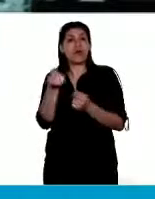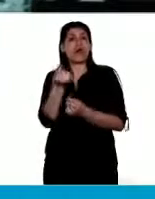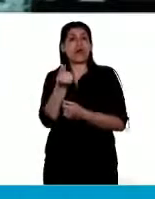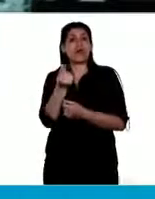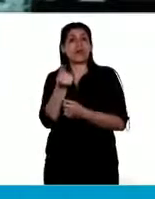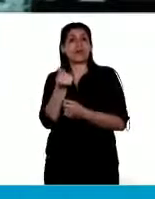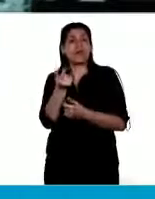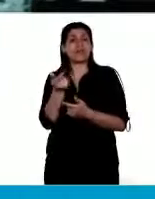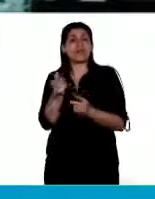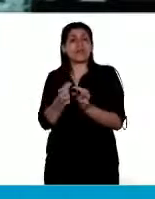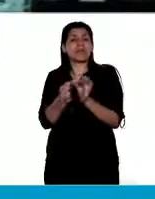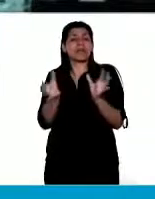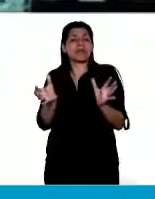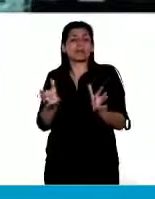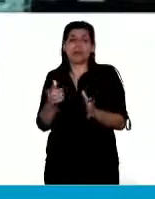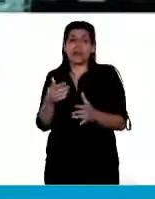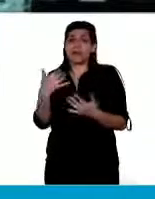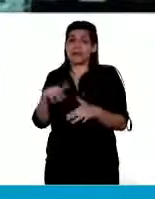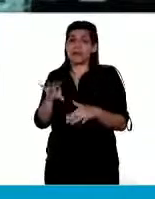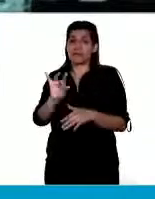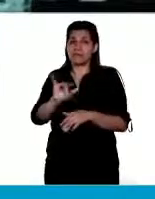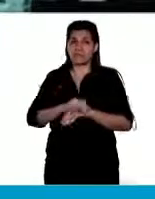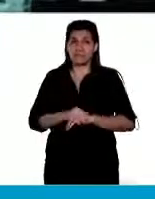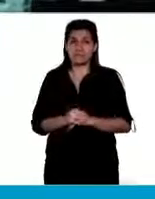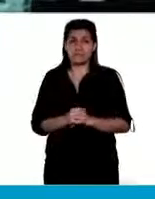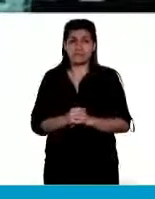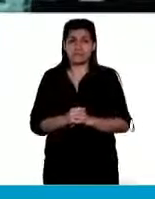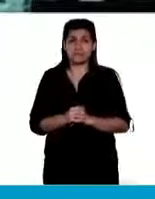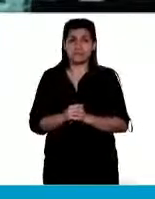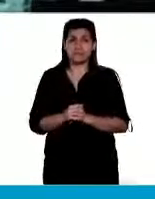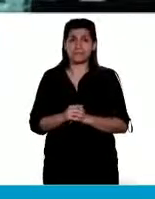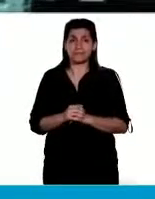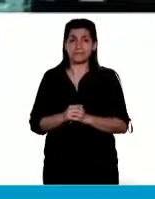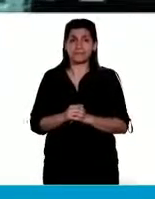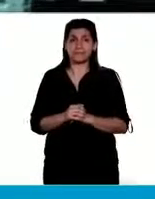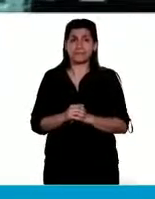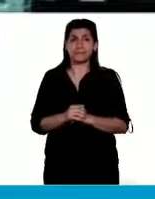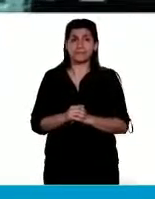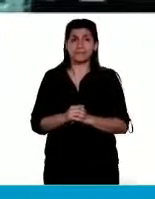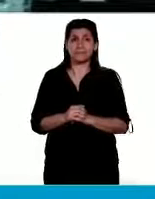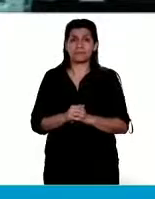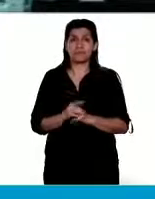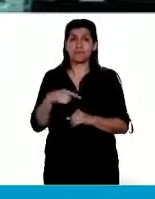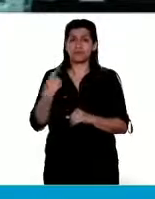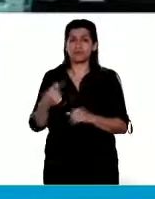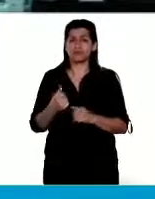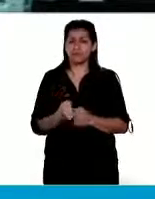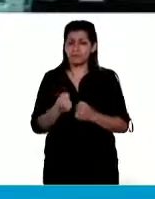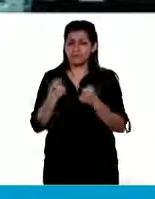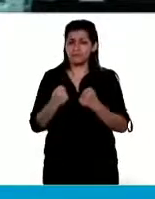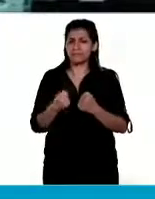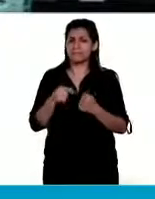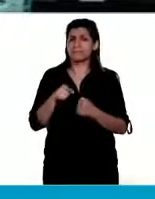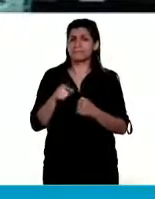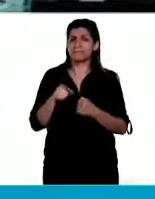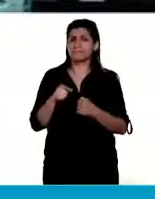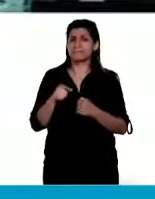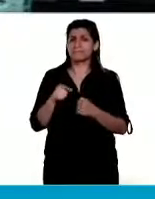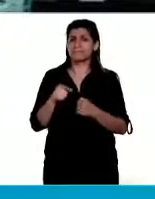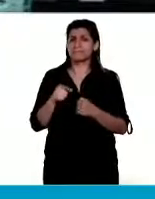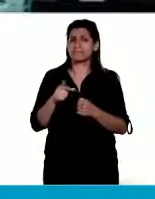la democracia. Y esto es algo que nosotros venimos sosteniendo, pero creo que en los últimos tiempos se